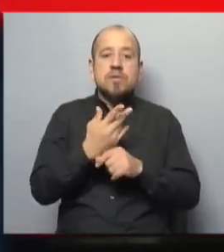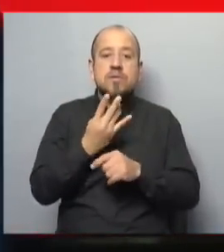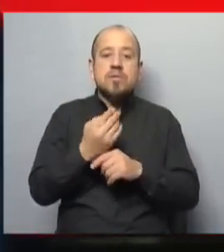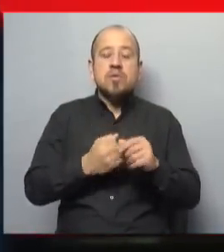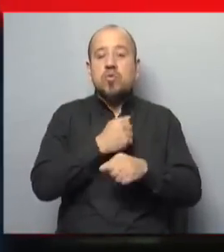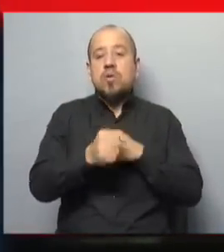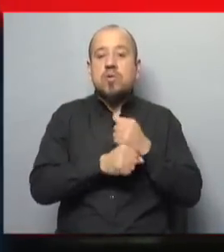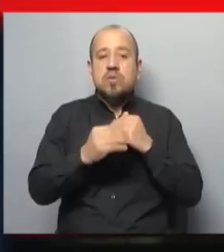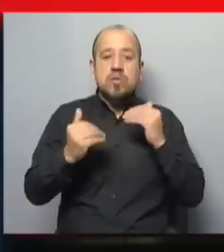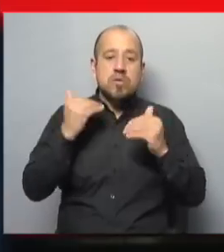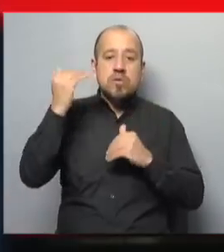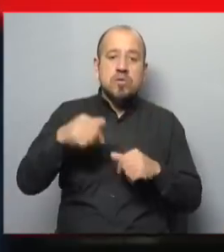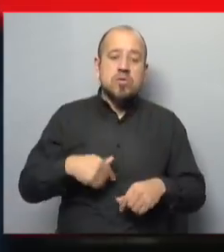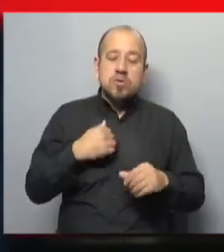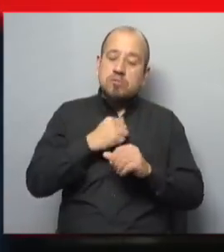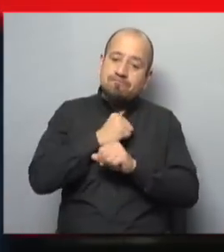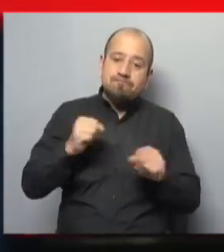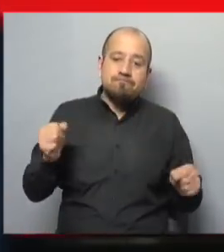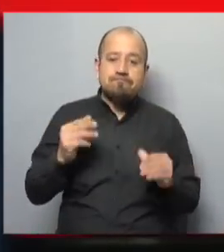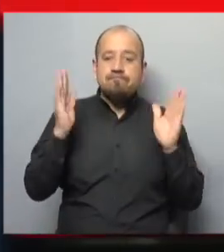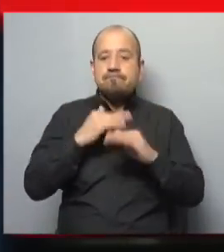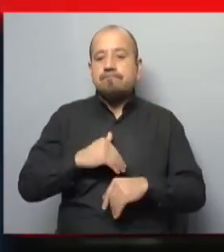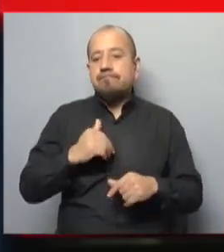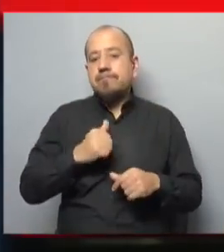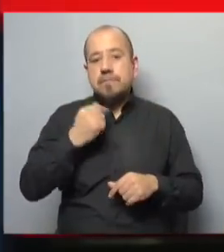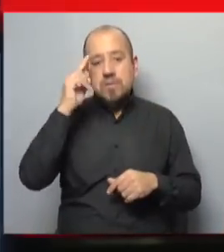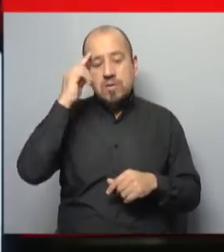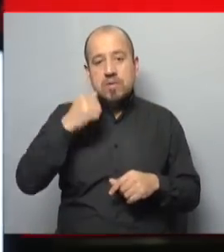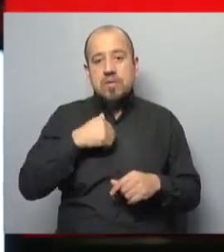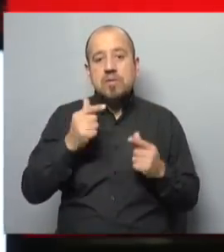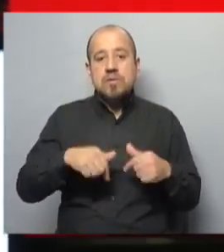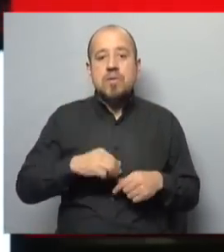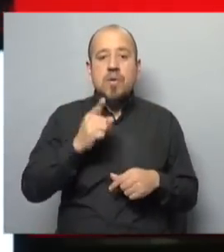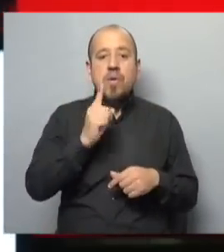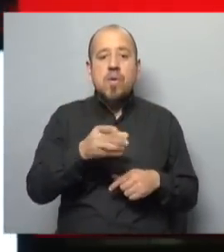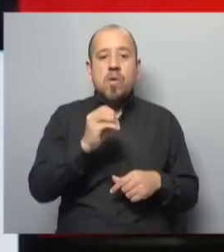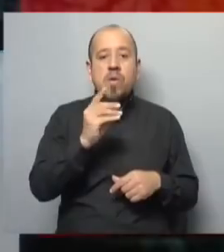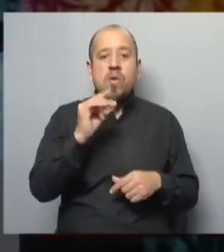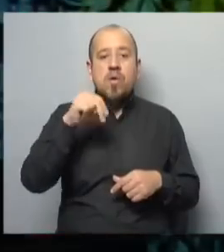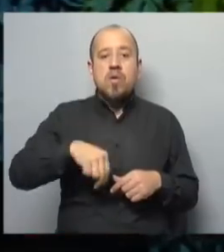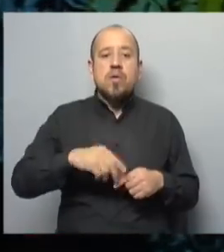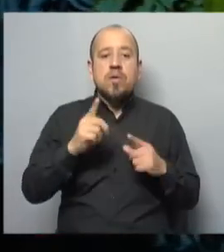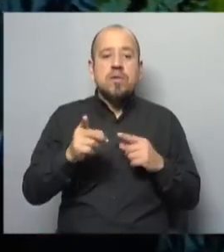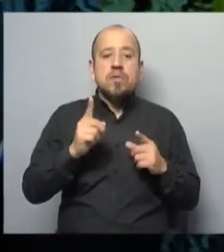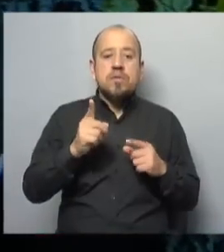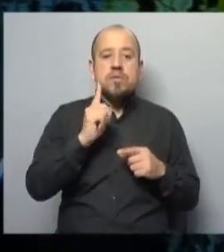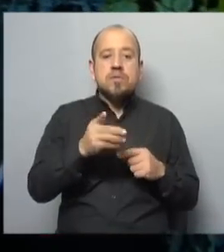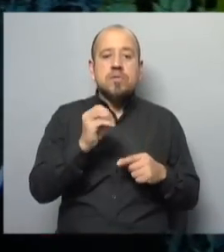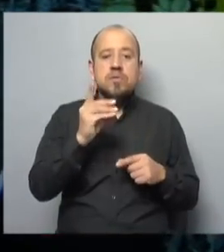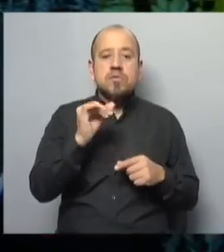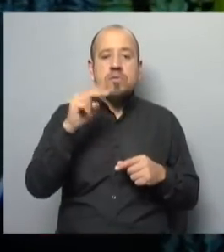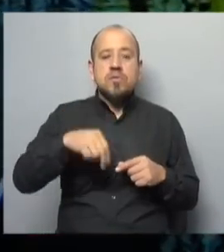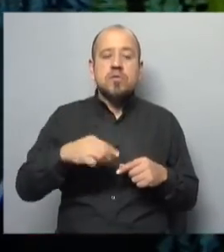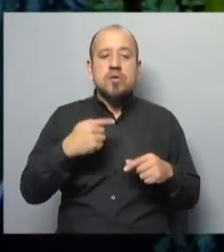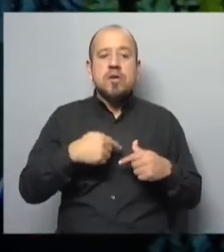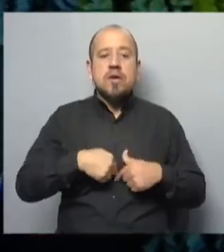nivel nosotros no podemos es de repetir una manera encantado que godín en vez de ir a brasil su tradición de godínez o ir a ver eso ir ha